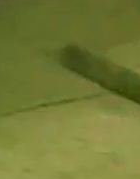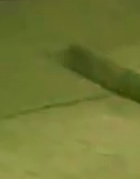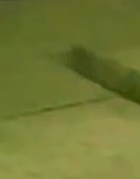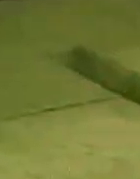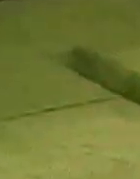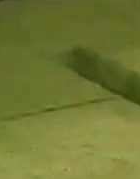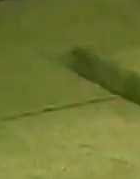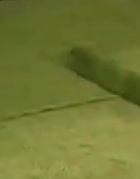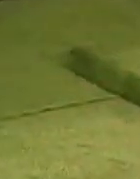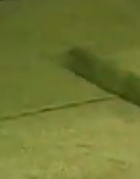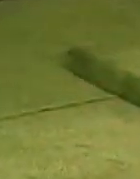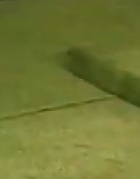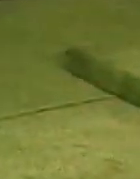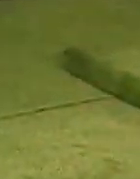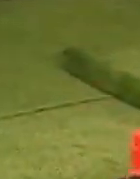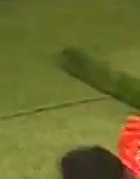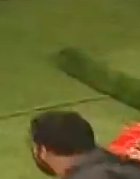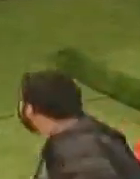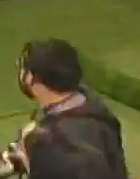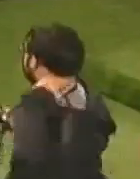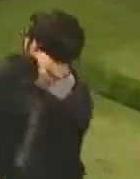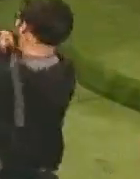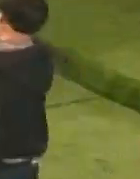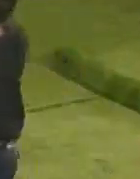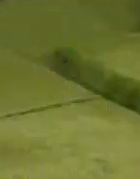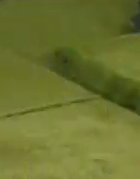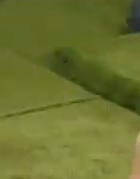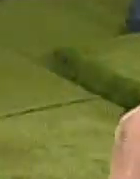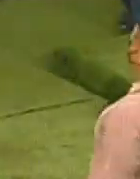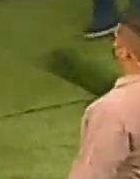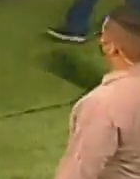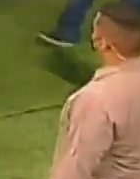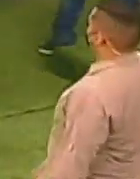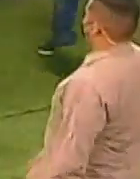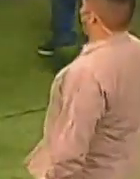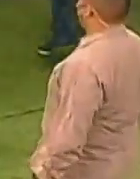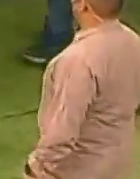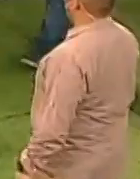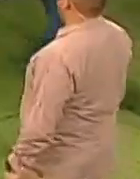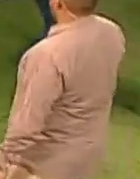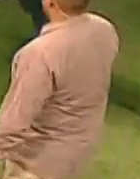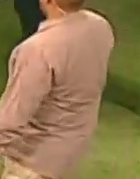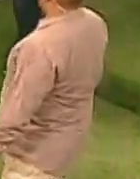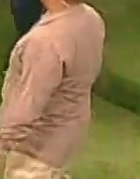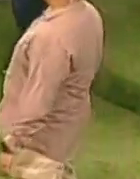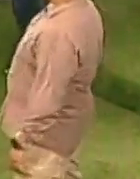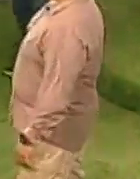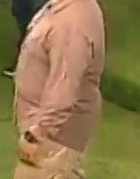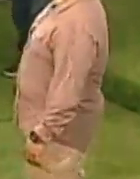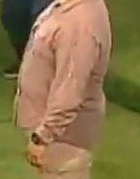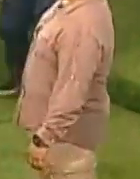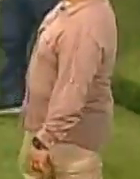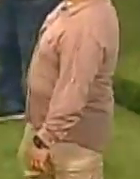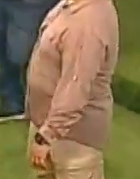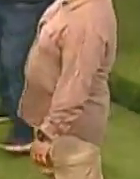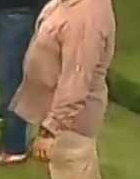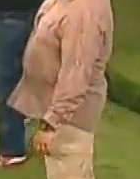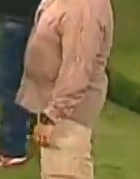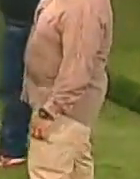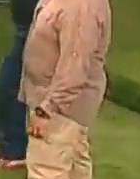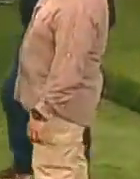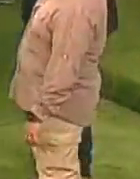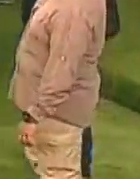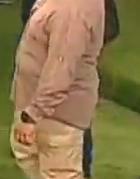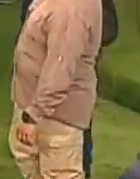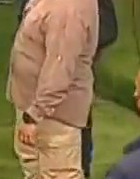como se huele en el llano. En Mantecal, esto es los Valles del Tuy, la gente en primer lugar, donde se escucha joropo